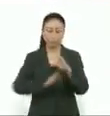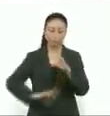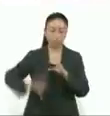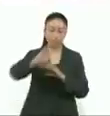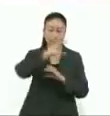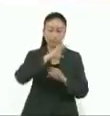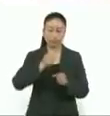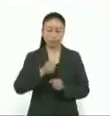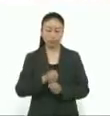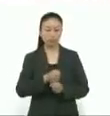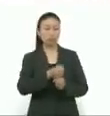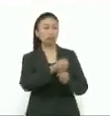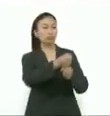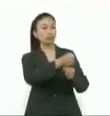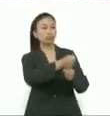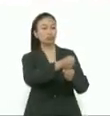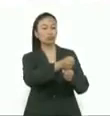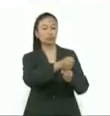gobierno.